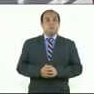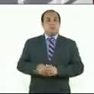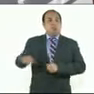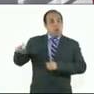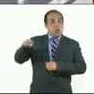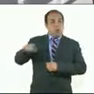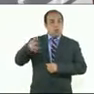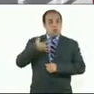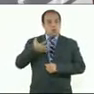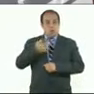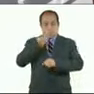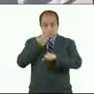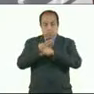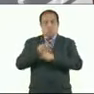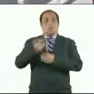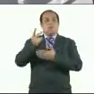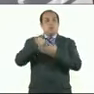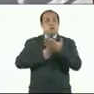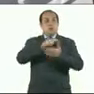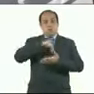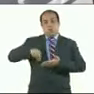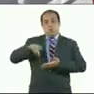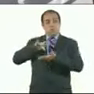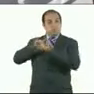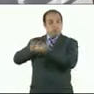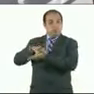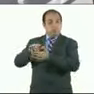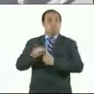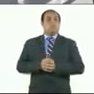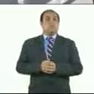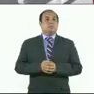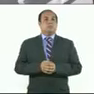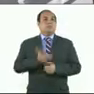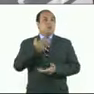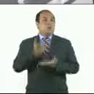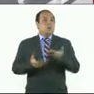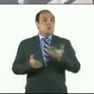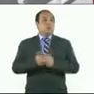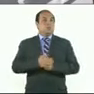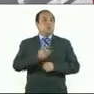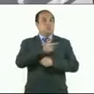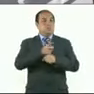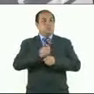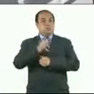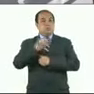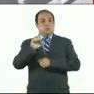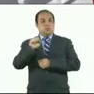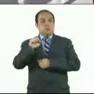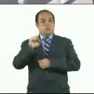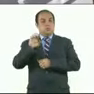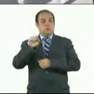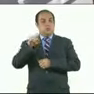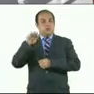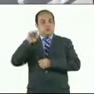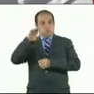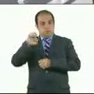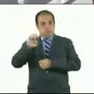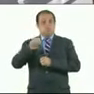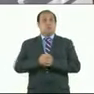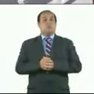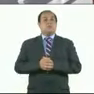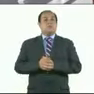este programa, nosotros los vamos a apoyar y en esta ocasión invitamos a Stephanie para que se sepa